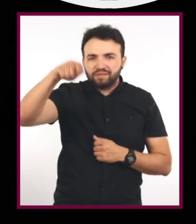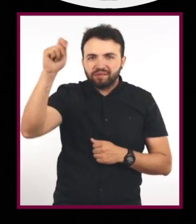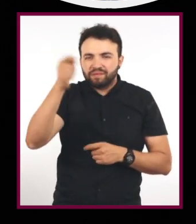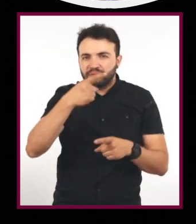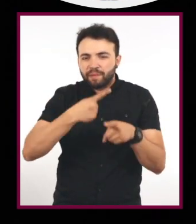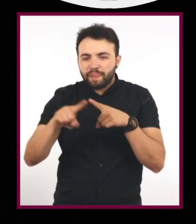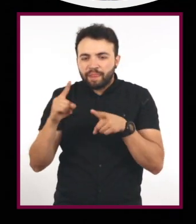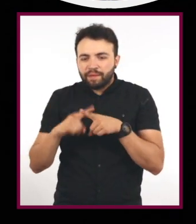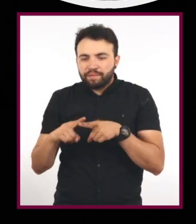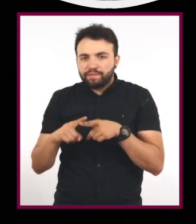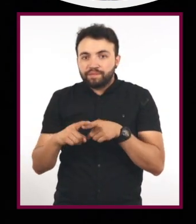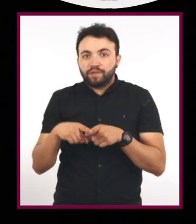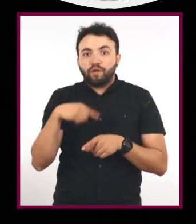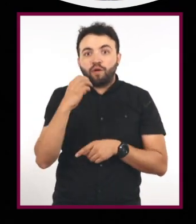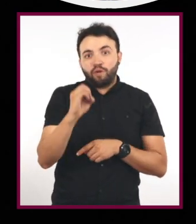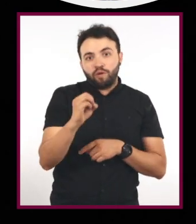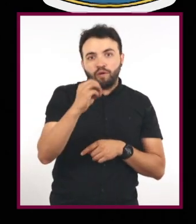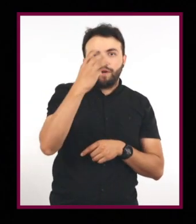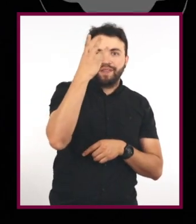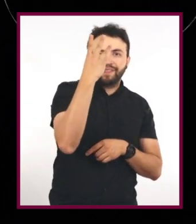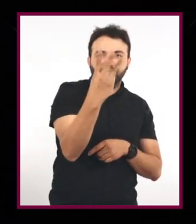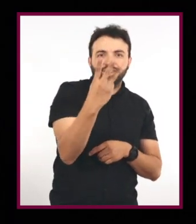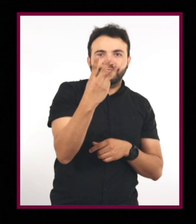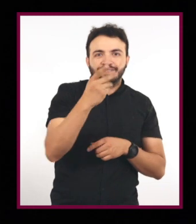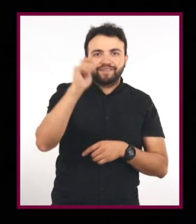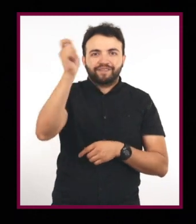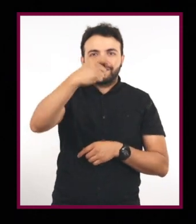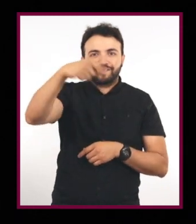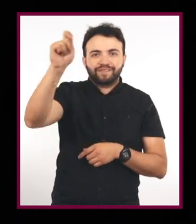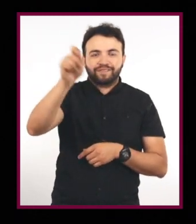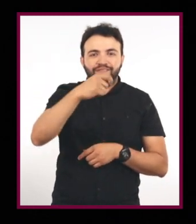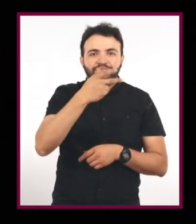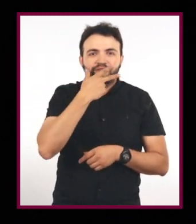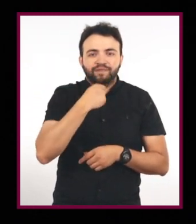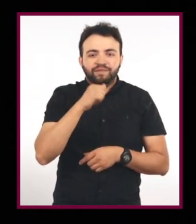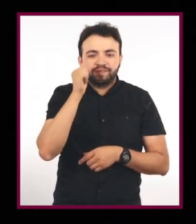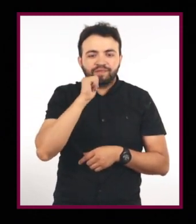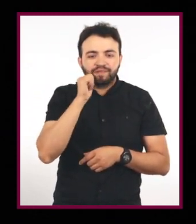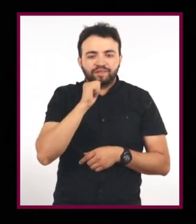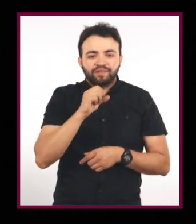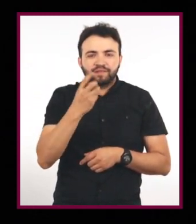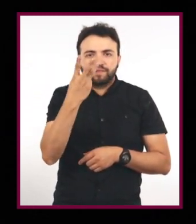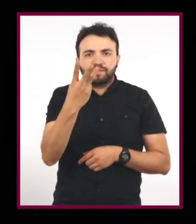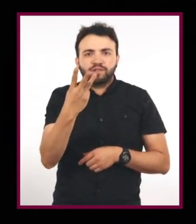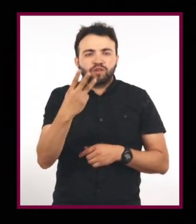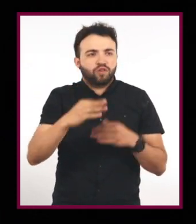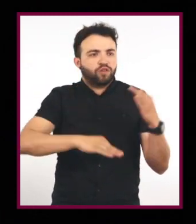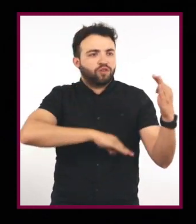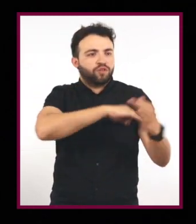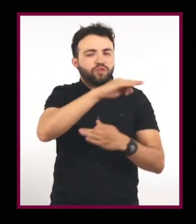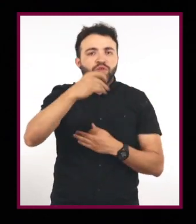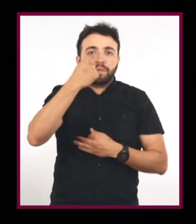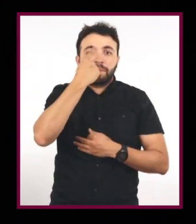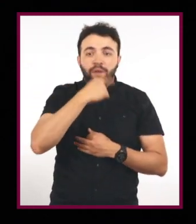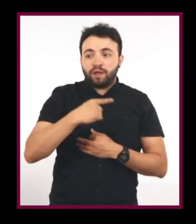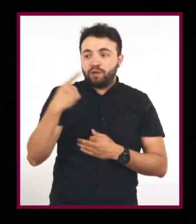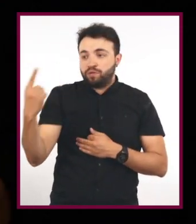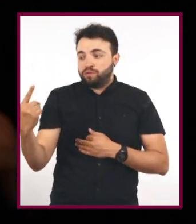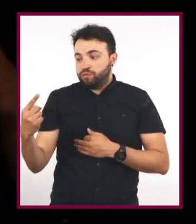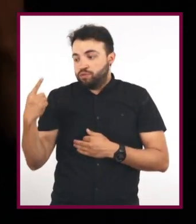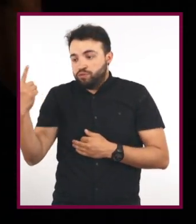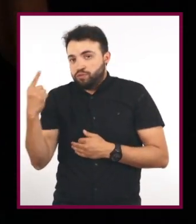Athos, Porthos, Aramis y D'Artagnan? Los mosqueteros inseparables que acuñan cada batalla con su famosa